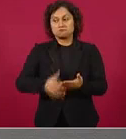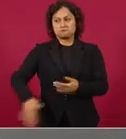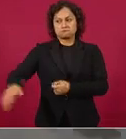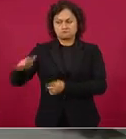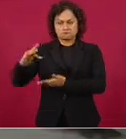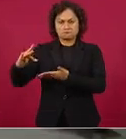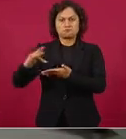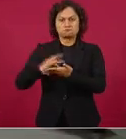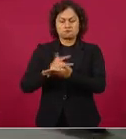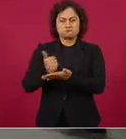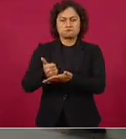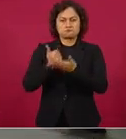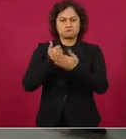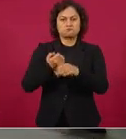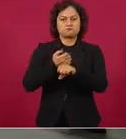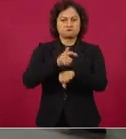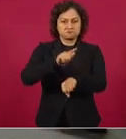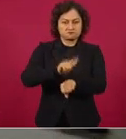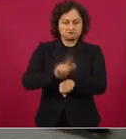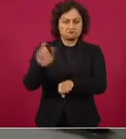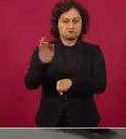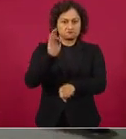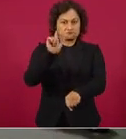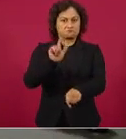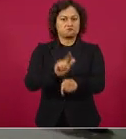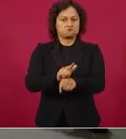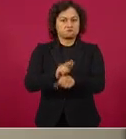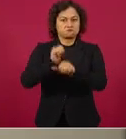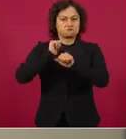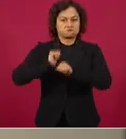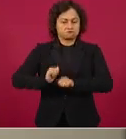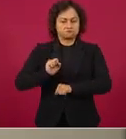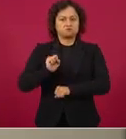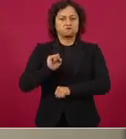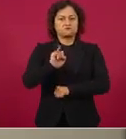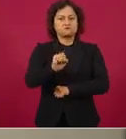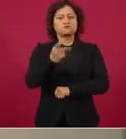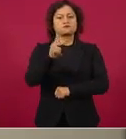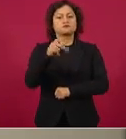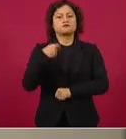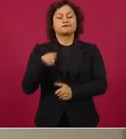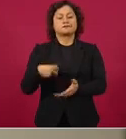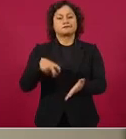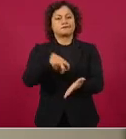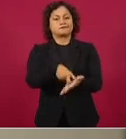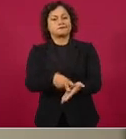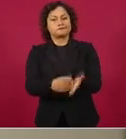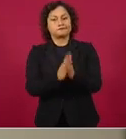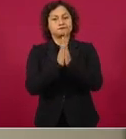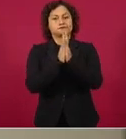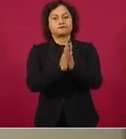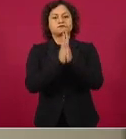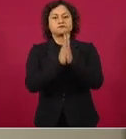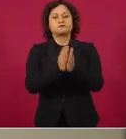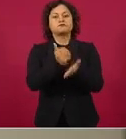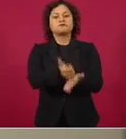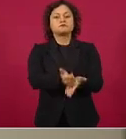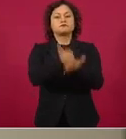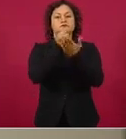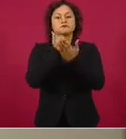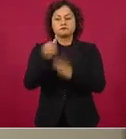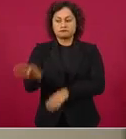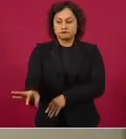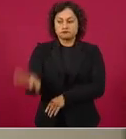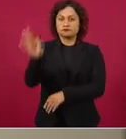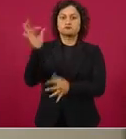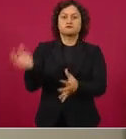estatales, le suplico lo que cualquier esposa en mi situación suplicaría. Ayúdeme a encontrarlo. Él